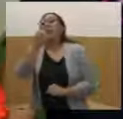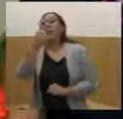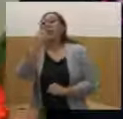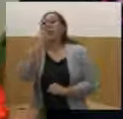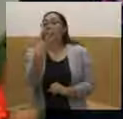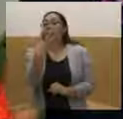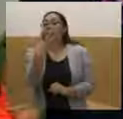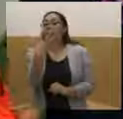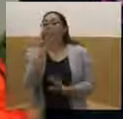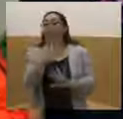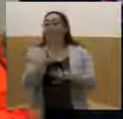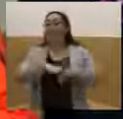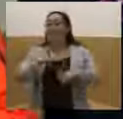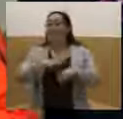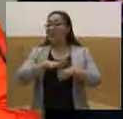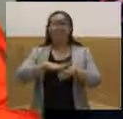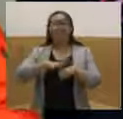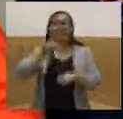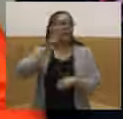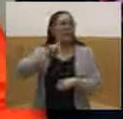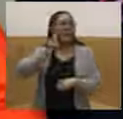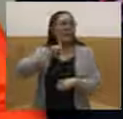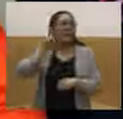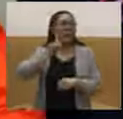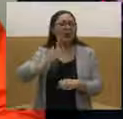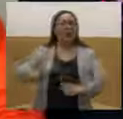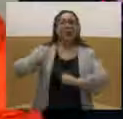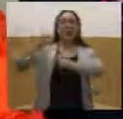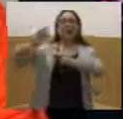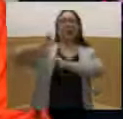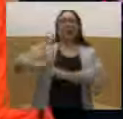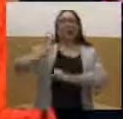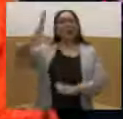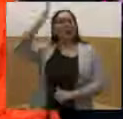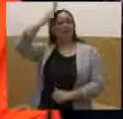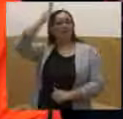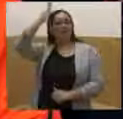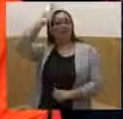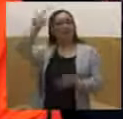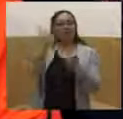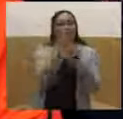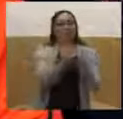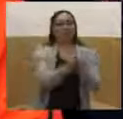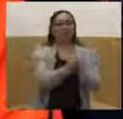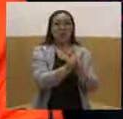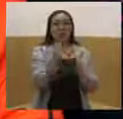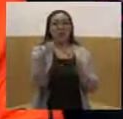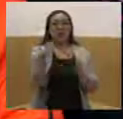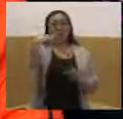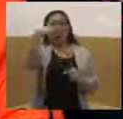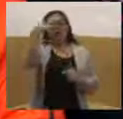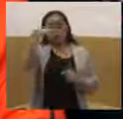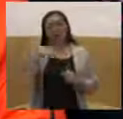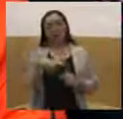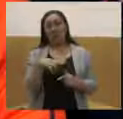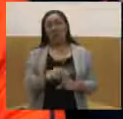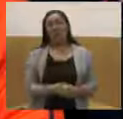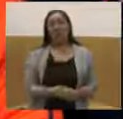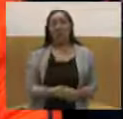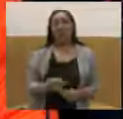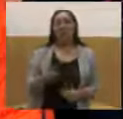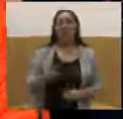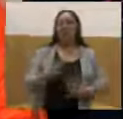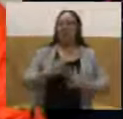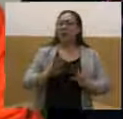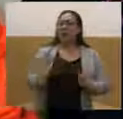mayor cantidad de mujeres al frente de un partido político en México. Por más de 20 años hemos trabajado con el hoy